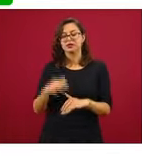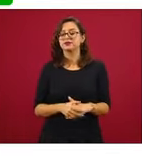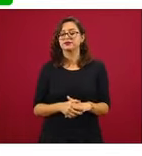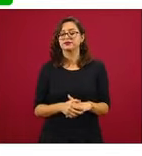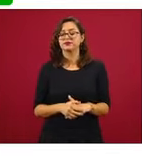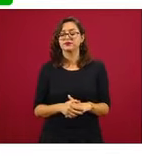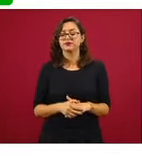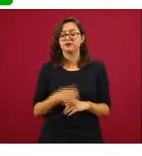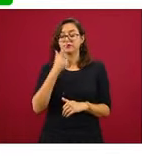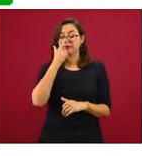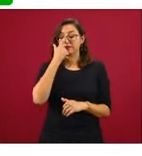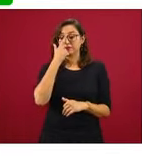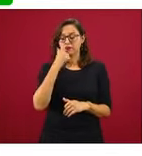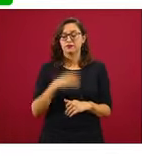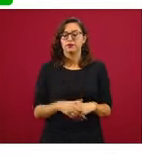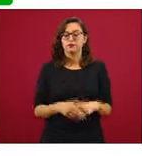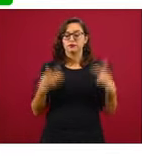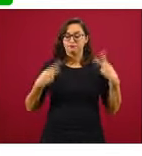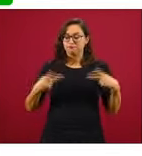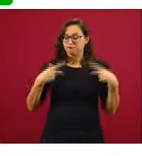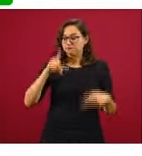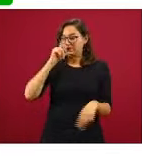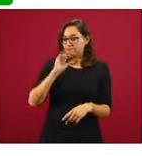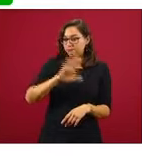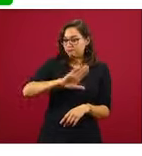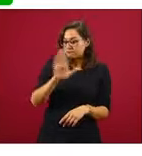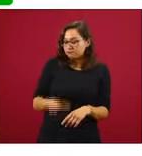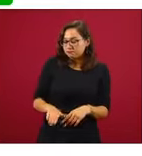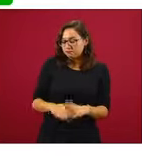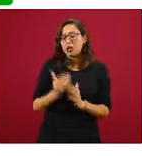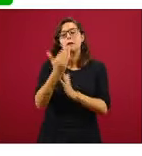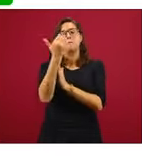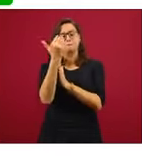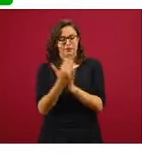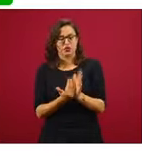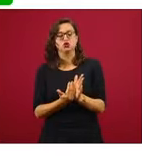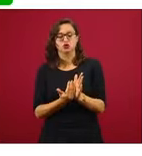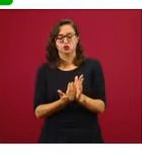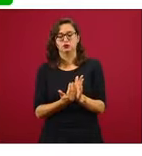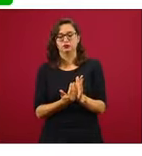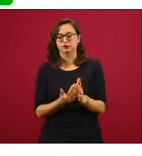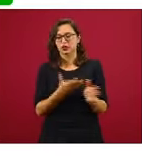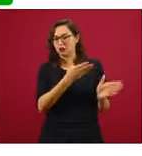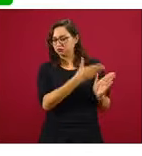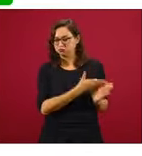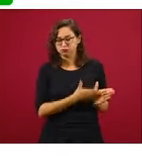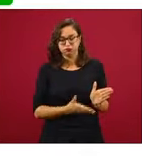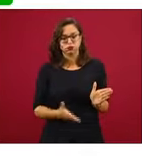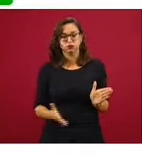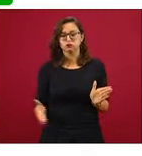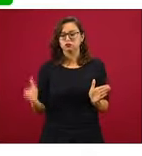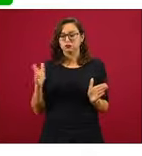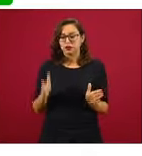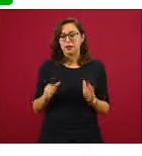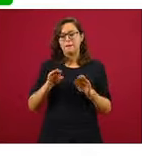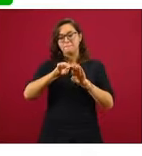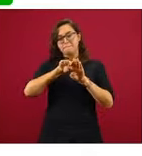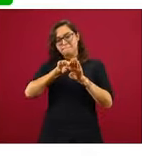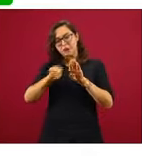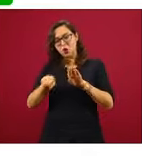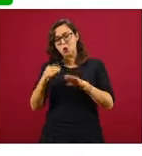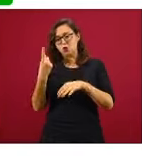la presentación de las lamentables defunciones ha continuado hasta la semana 31, una pequeña caída